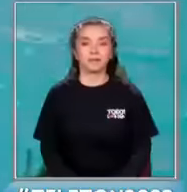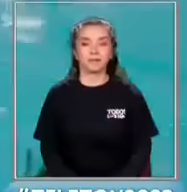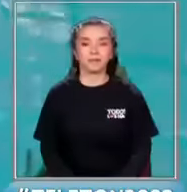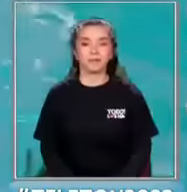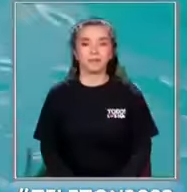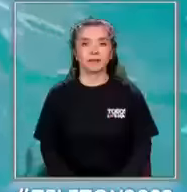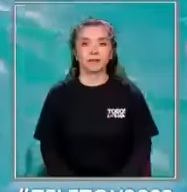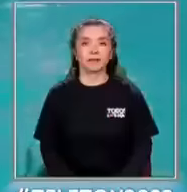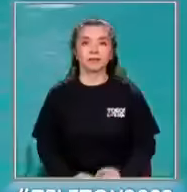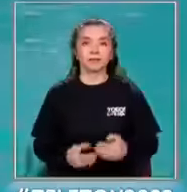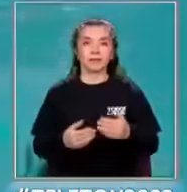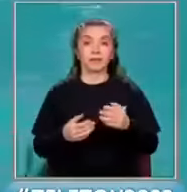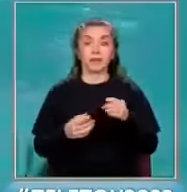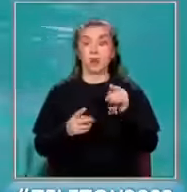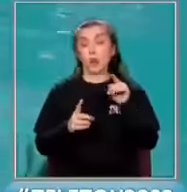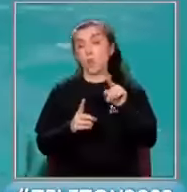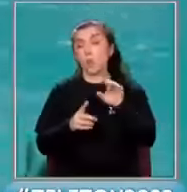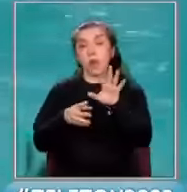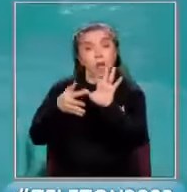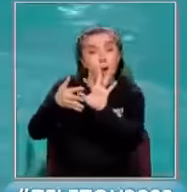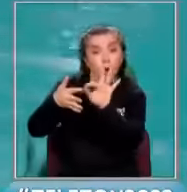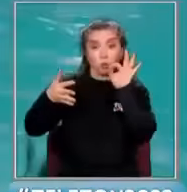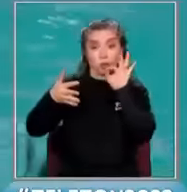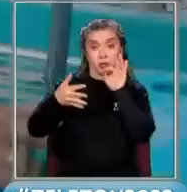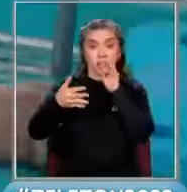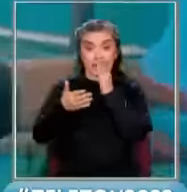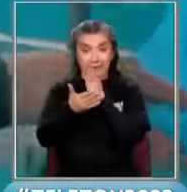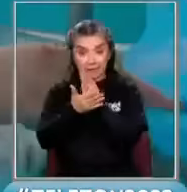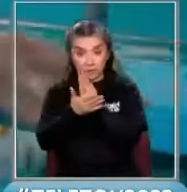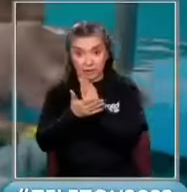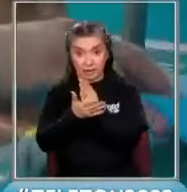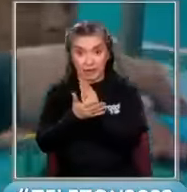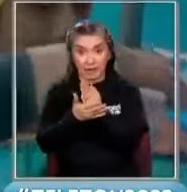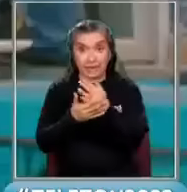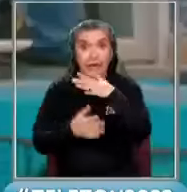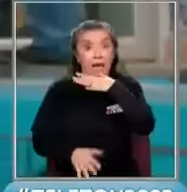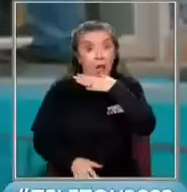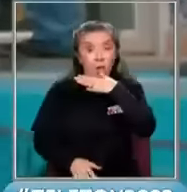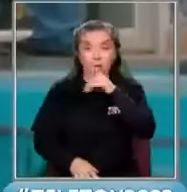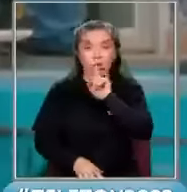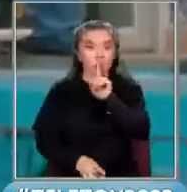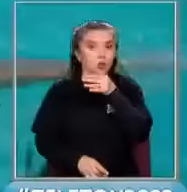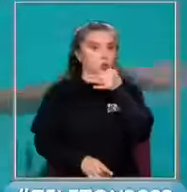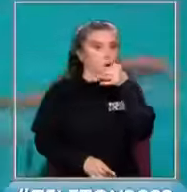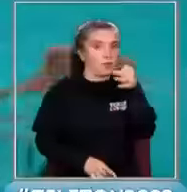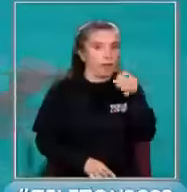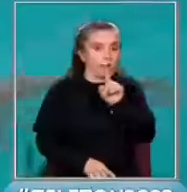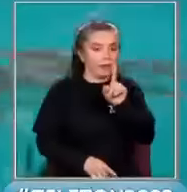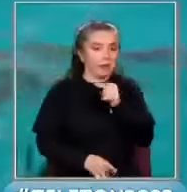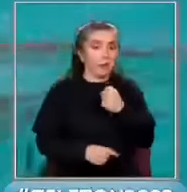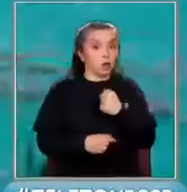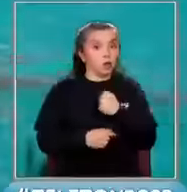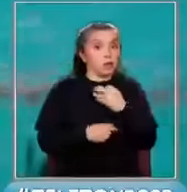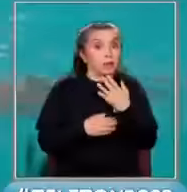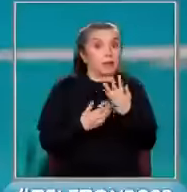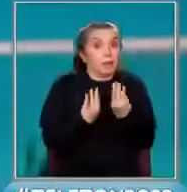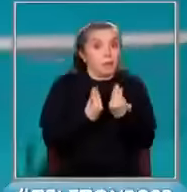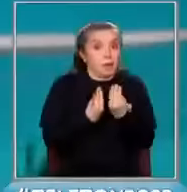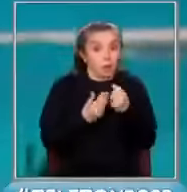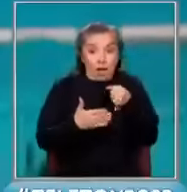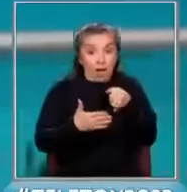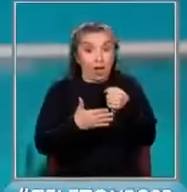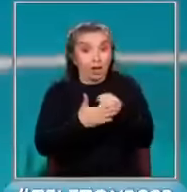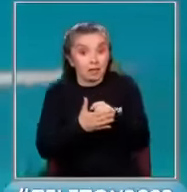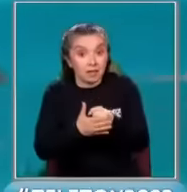Y don Rafa. Una de las opciones era si quería hacer clase en el agua. Yo no le había contado a nadie que tenía miedo desde que tuve el accidente.